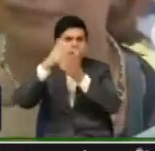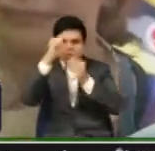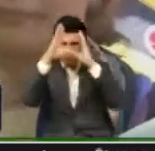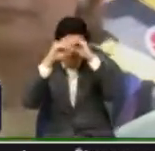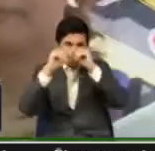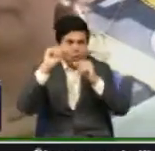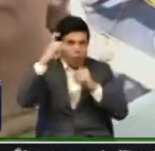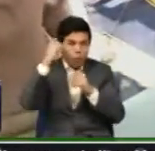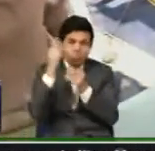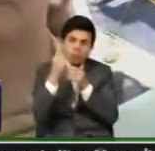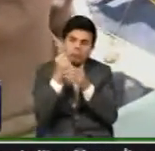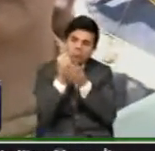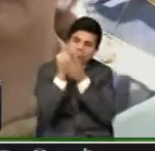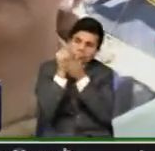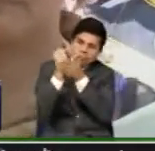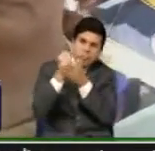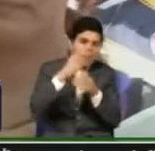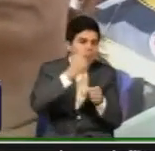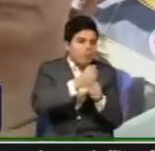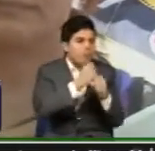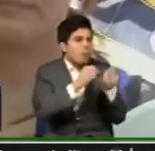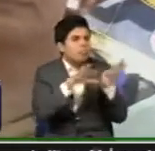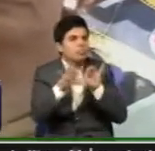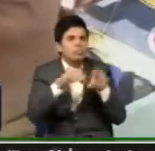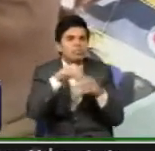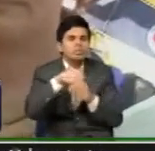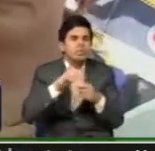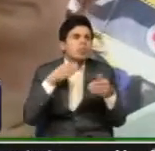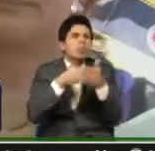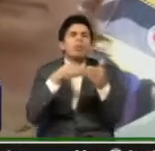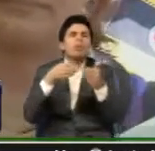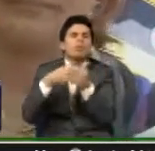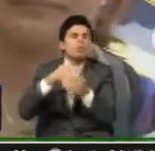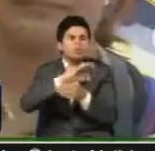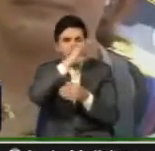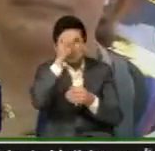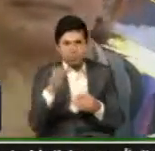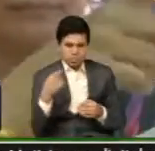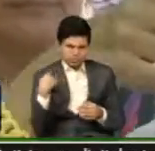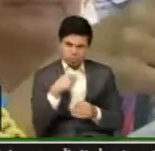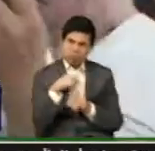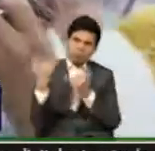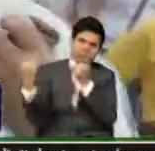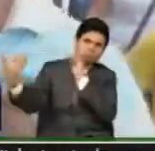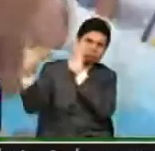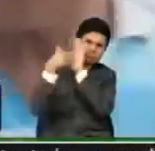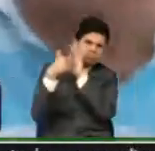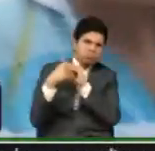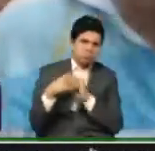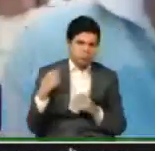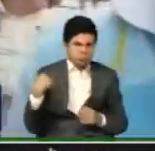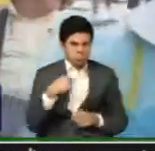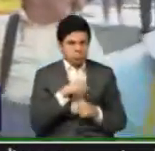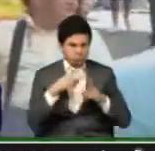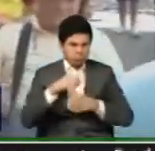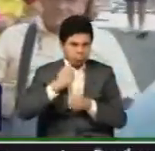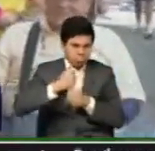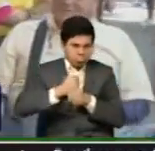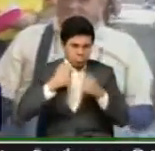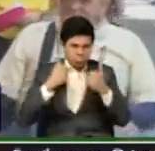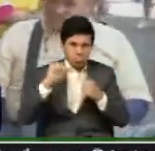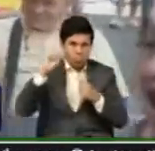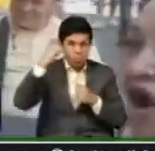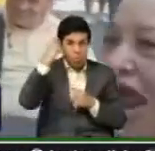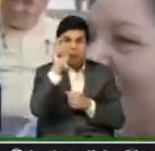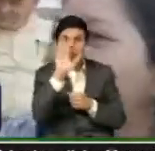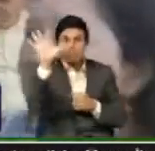generándole al gobierno empleo. Sin necesidad de ir a atropellar a ninguna empresa como lo están haciendo ahorita. Bien, somos gente de bien, el gobierno nacional